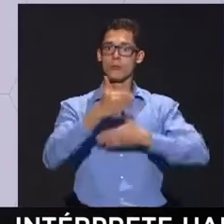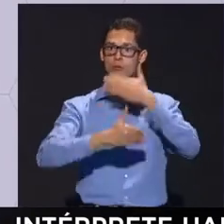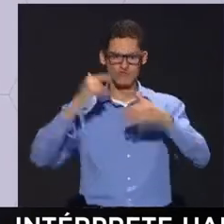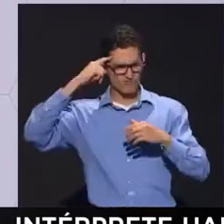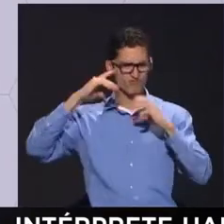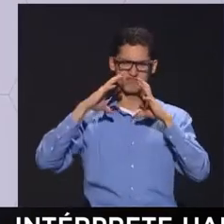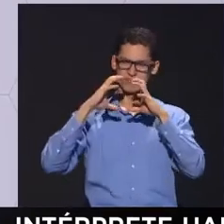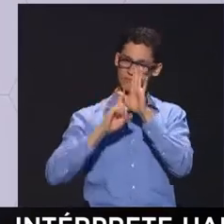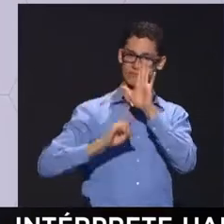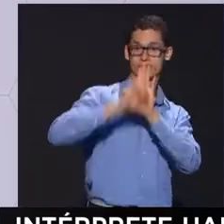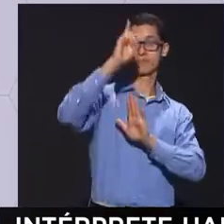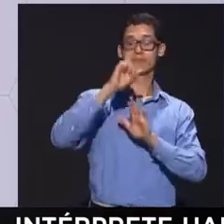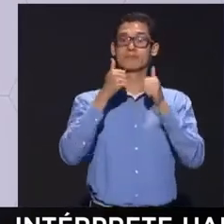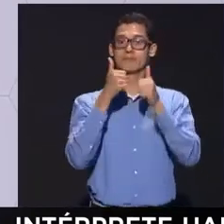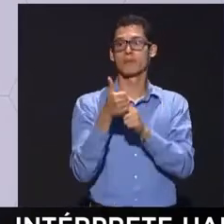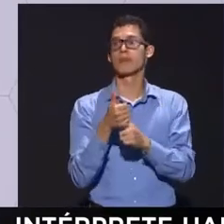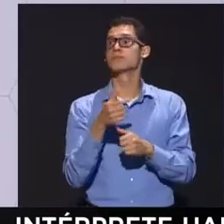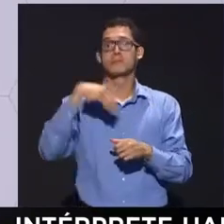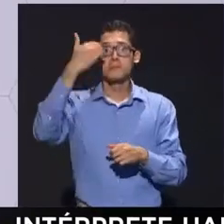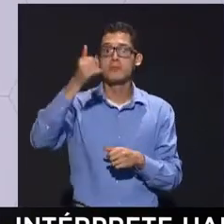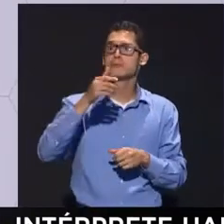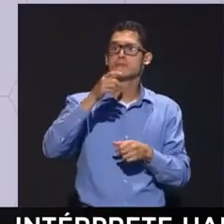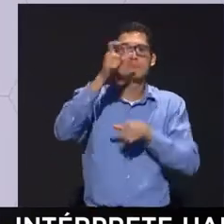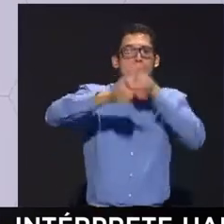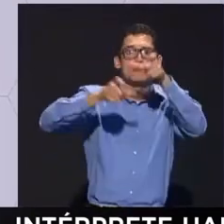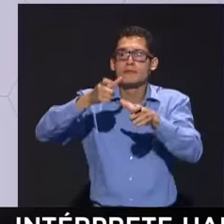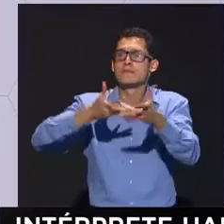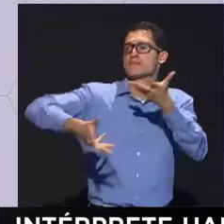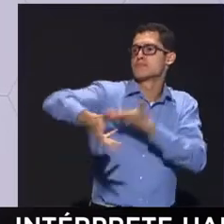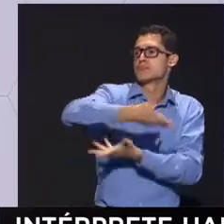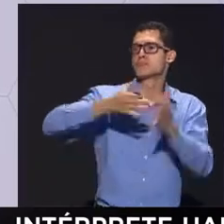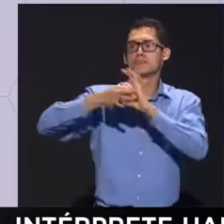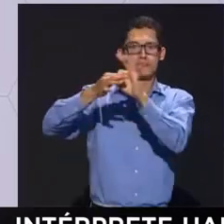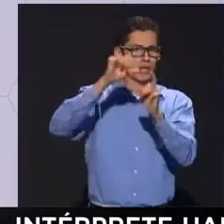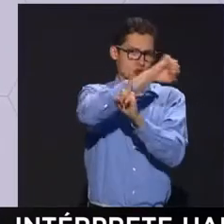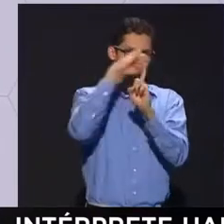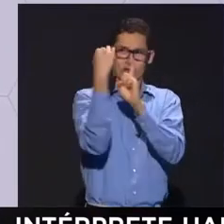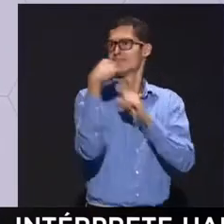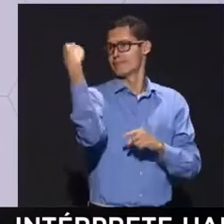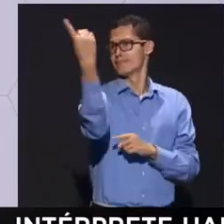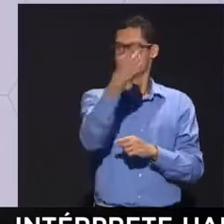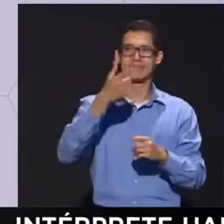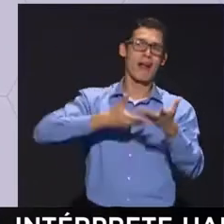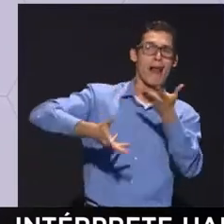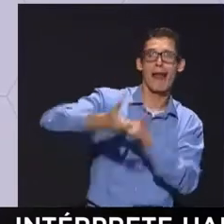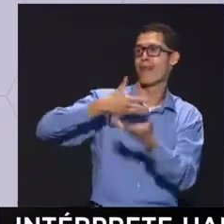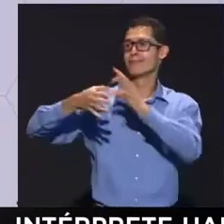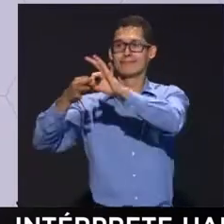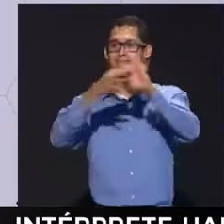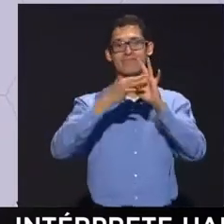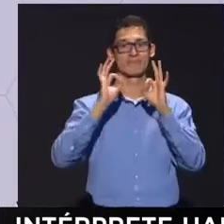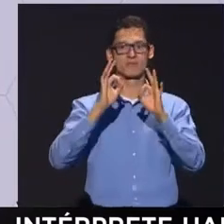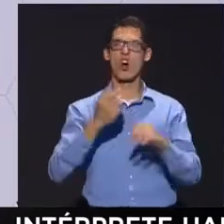competencias, digamos, ciudadanas que requerimos para poder compartir en sociedad y en familia. Antes de venir a las conclusiones con ustedes,